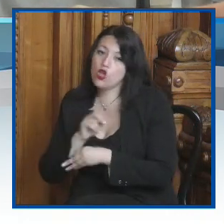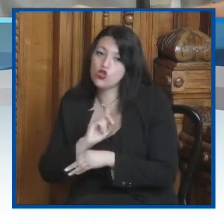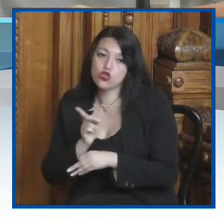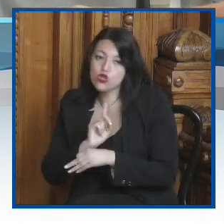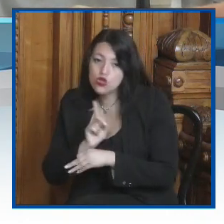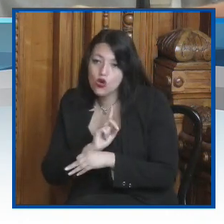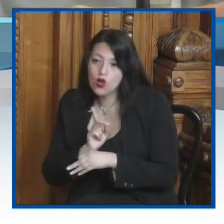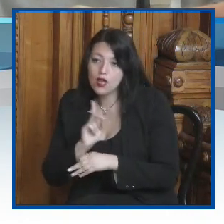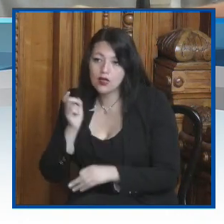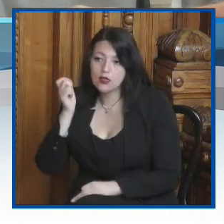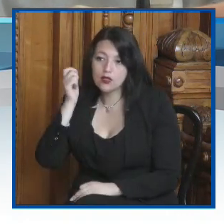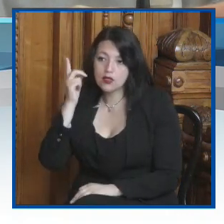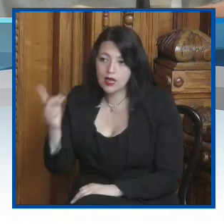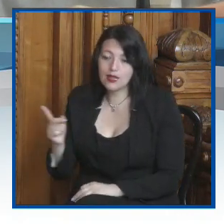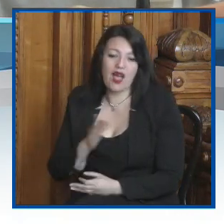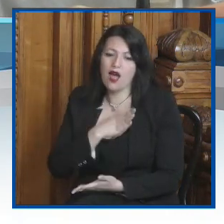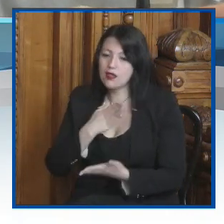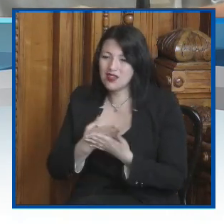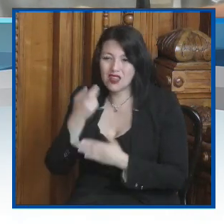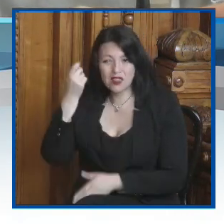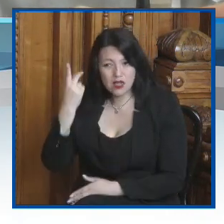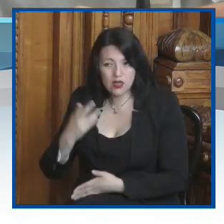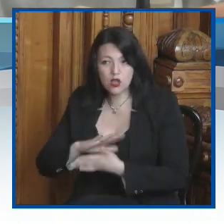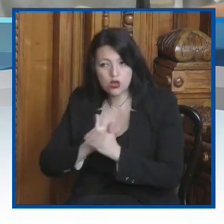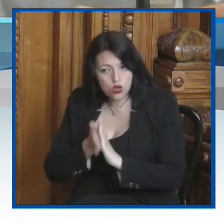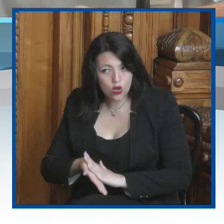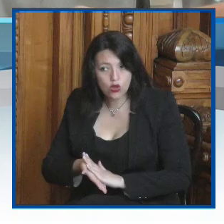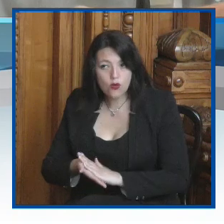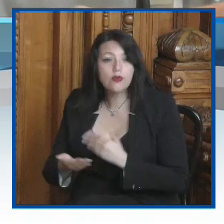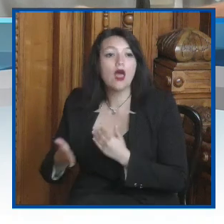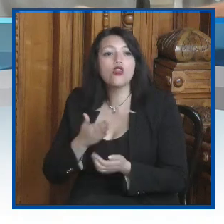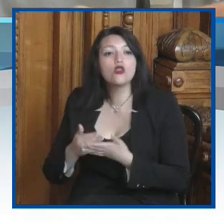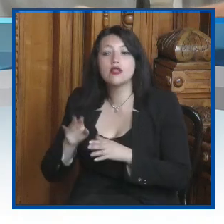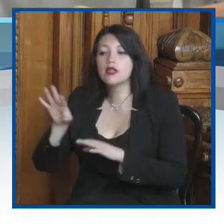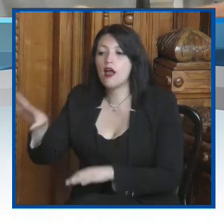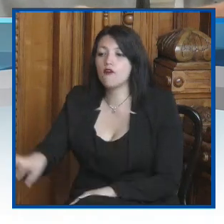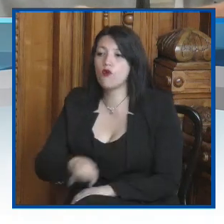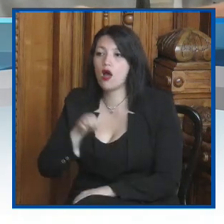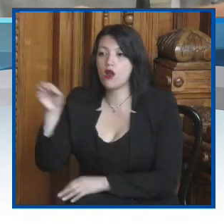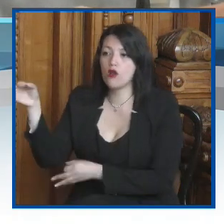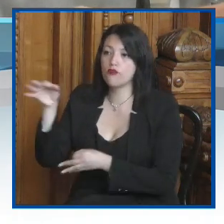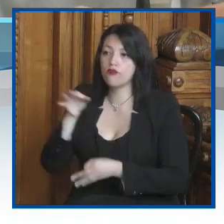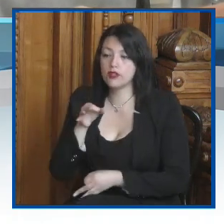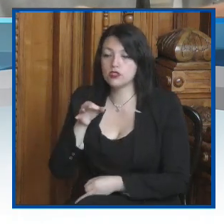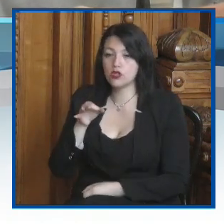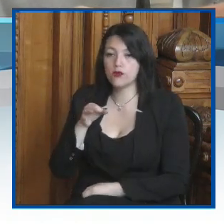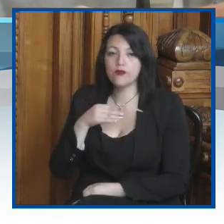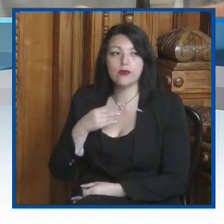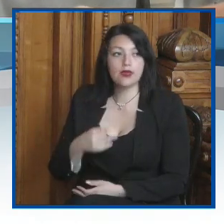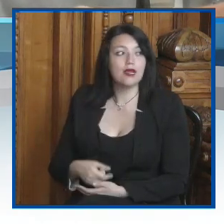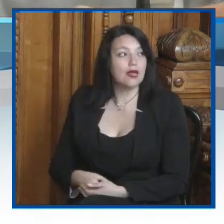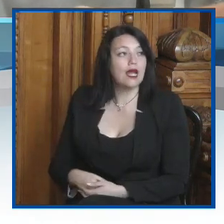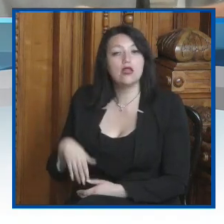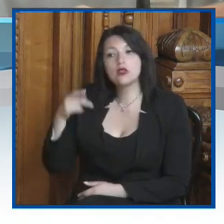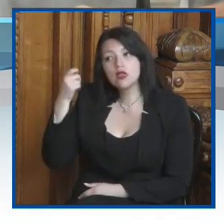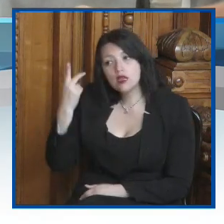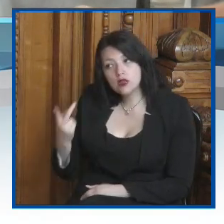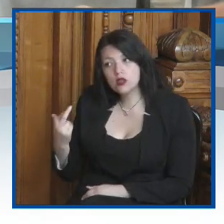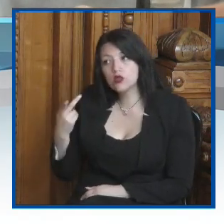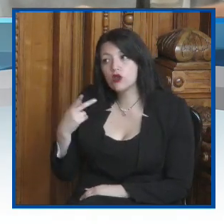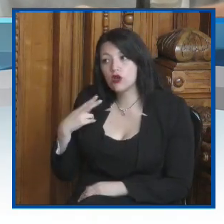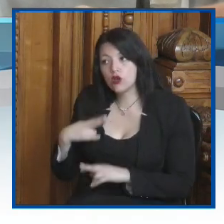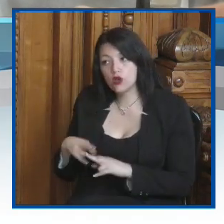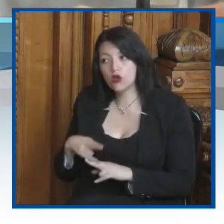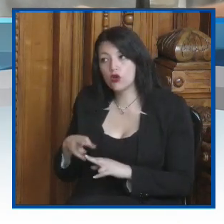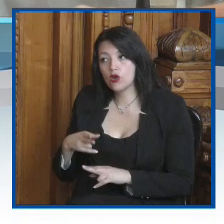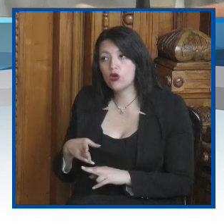Entonces, tiene que entender bien. ¿Entendió? ¿Entendió dónde tiene que ir a buscar el oficio? cuando hizo la donación, ¿entendió que la tiene que ir a